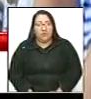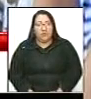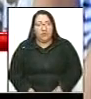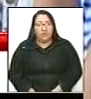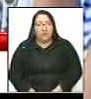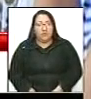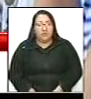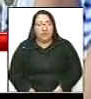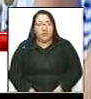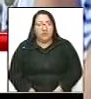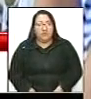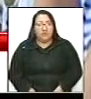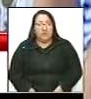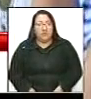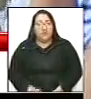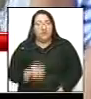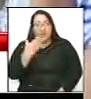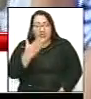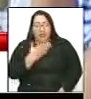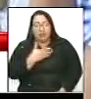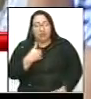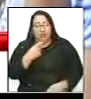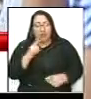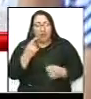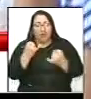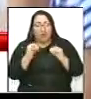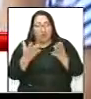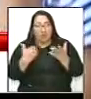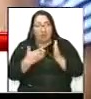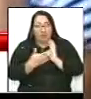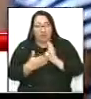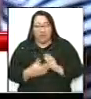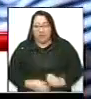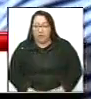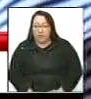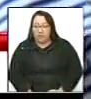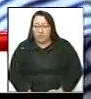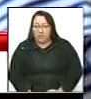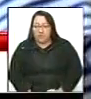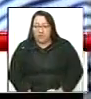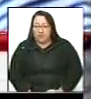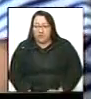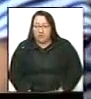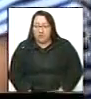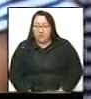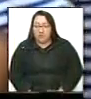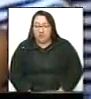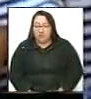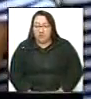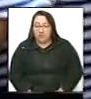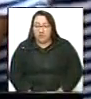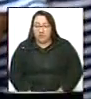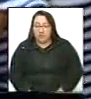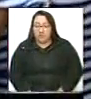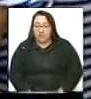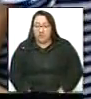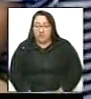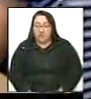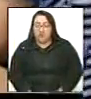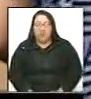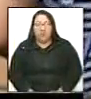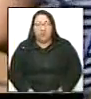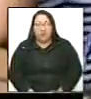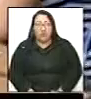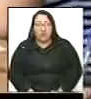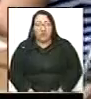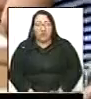de este primer informe que han presentado, señor presidente. Gracias. Gracias, congresista. No habiendo... congresista